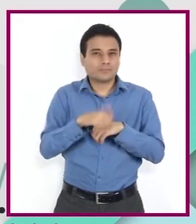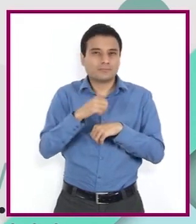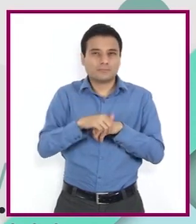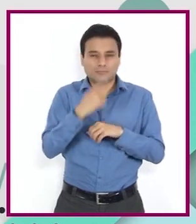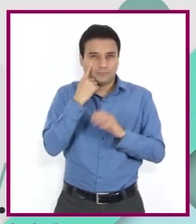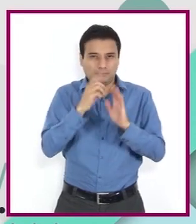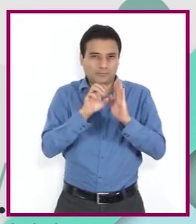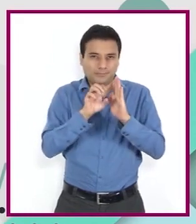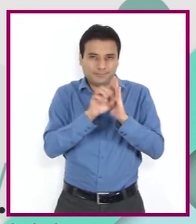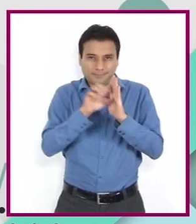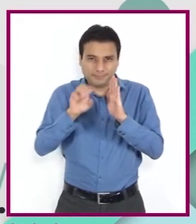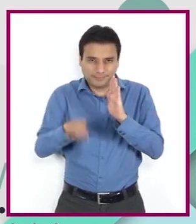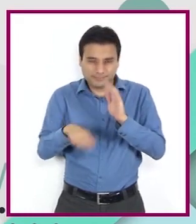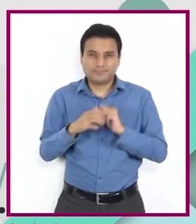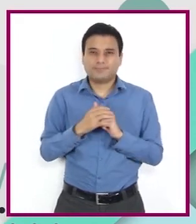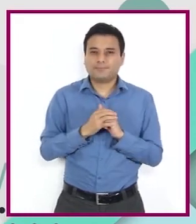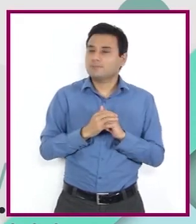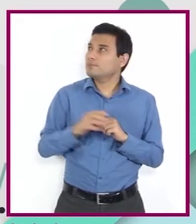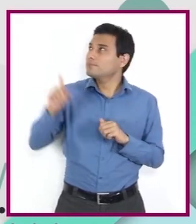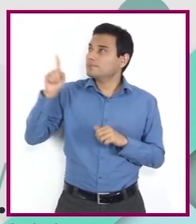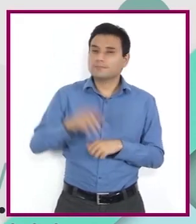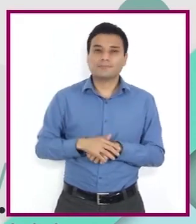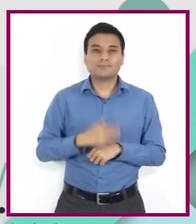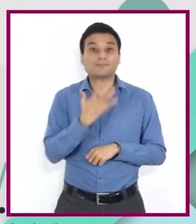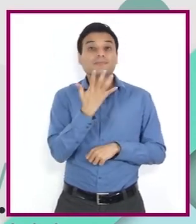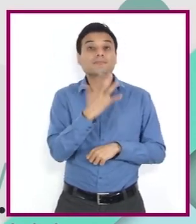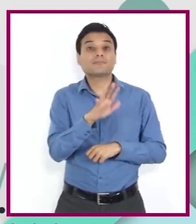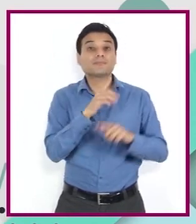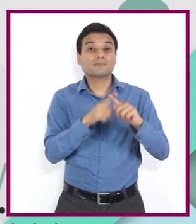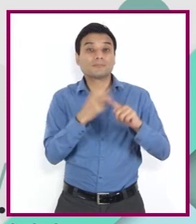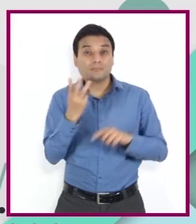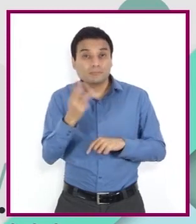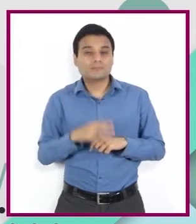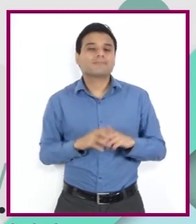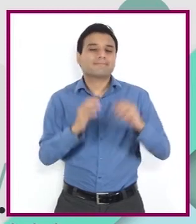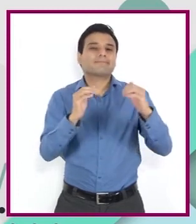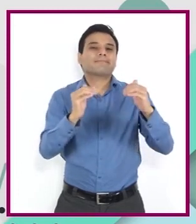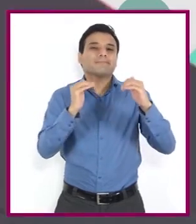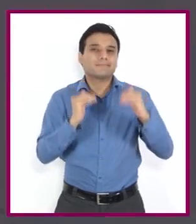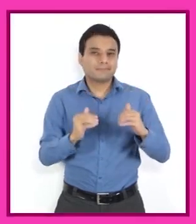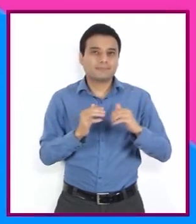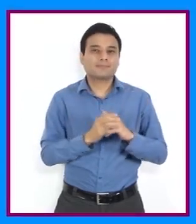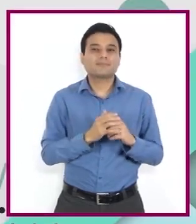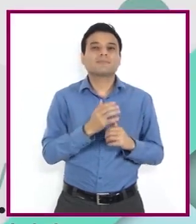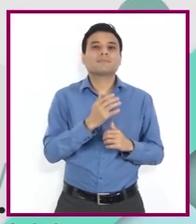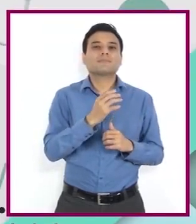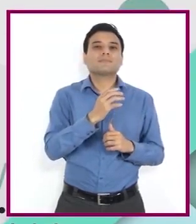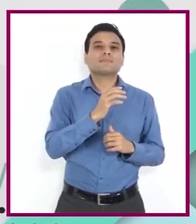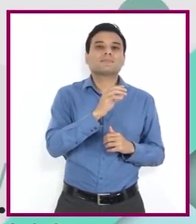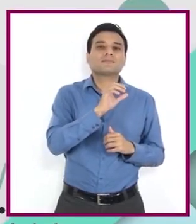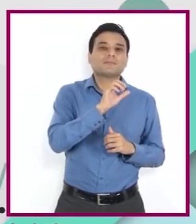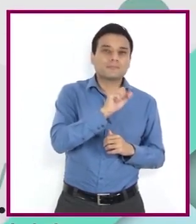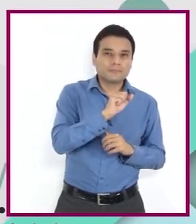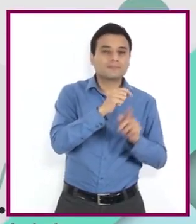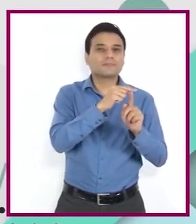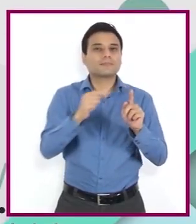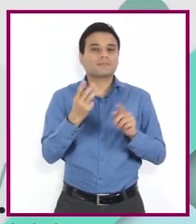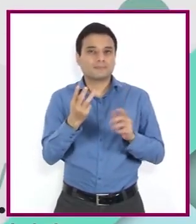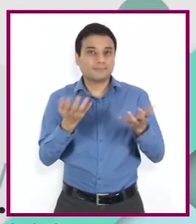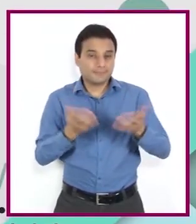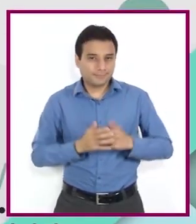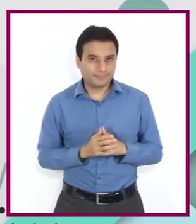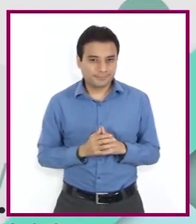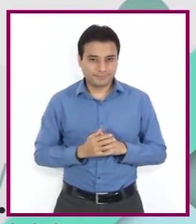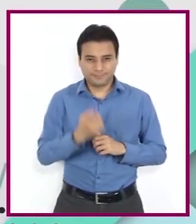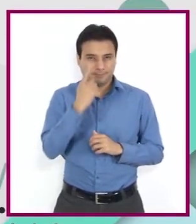si se triplica un valor, su correspondiente se divide por 3. Ahora, supongamos que los valores de la magnitud